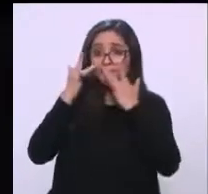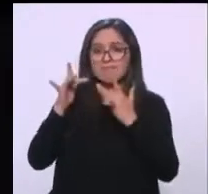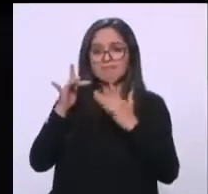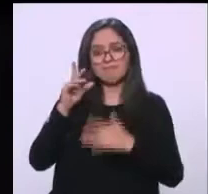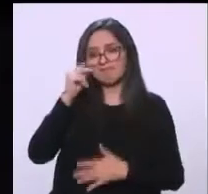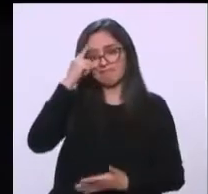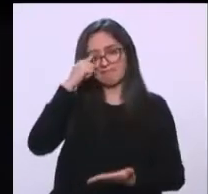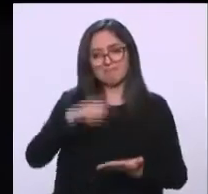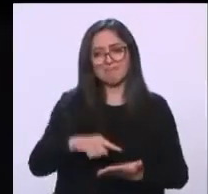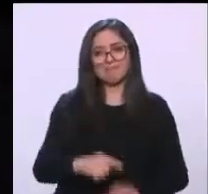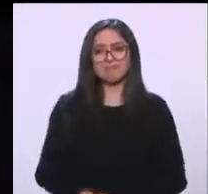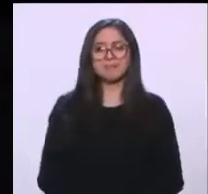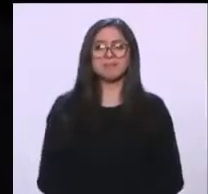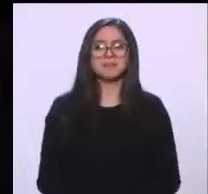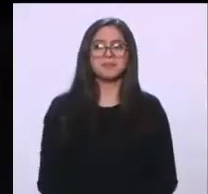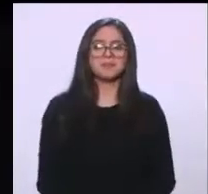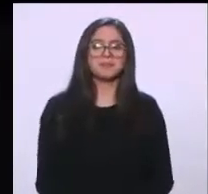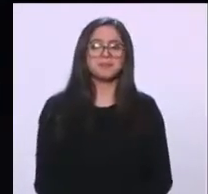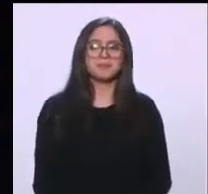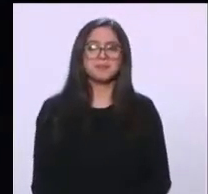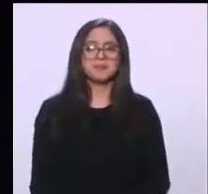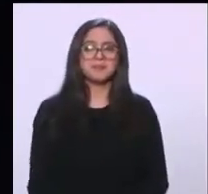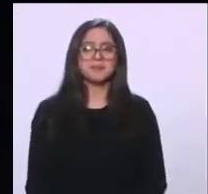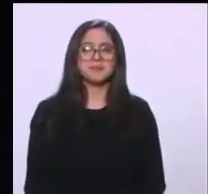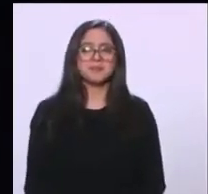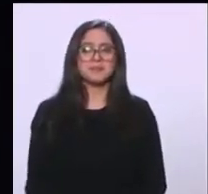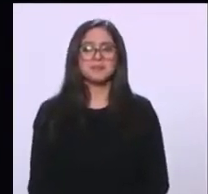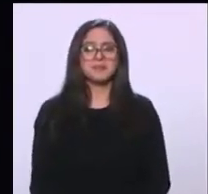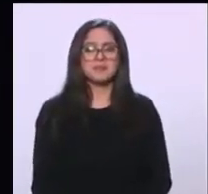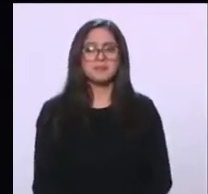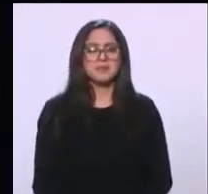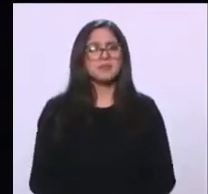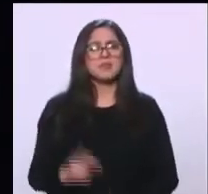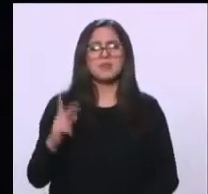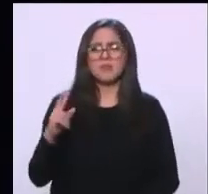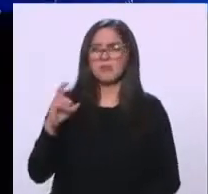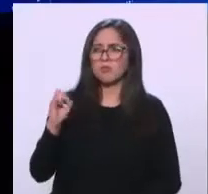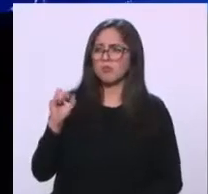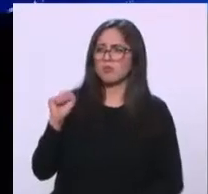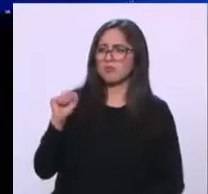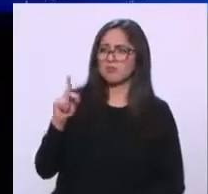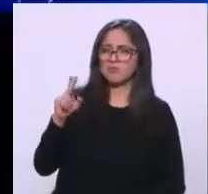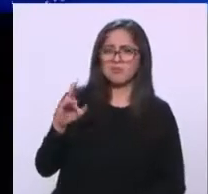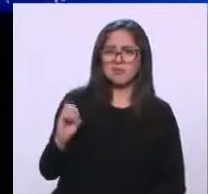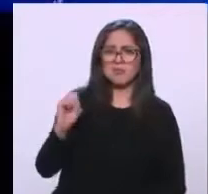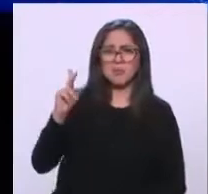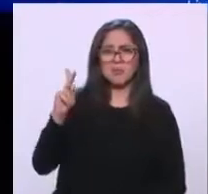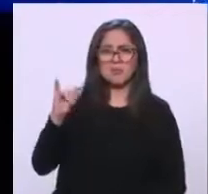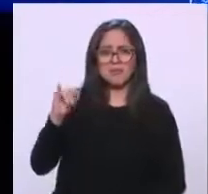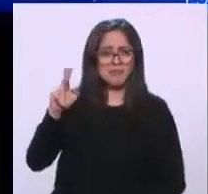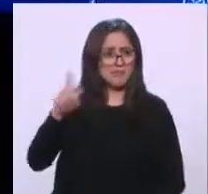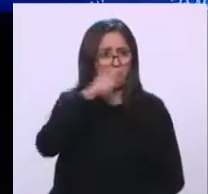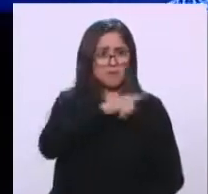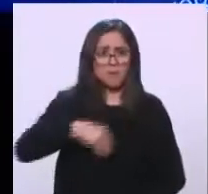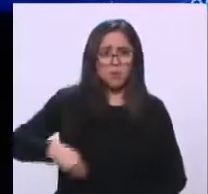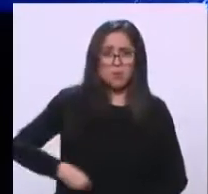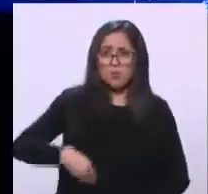¿Está justificada la pedida de la cabeza de Rosario Piedra en todo esto? No, en mi opinión no. O sea,